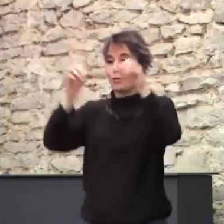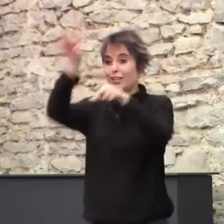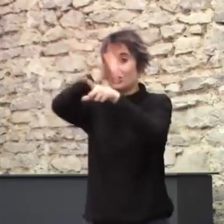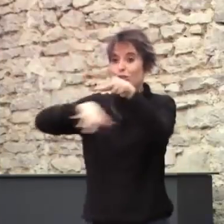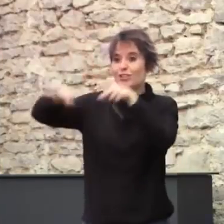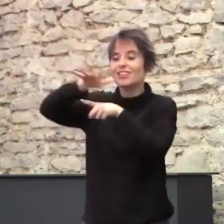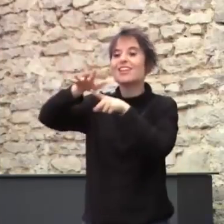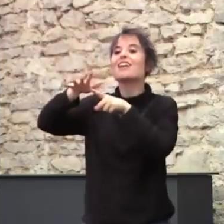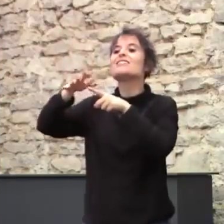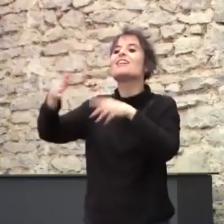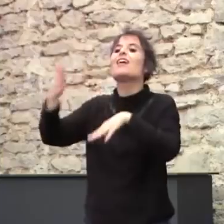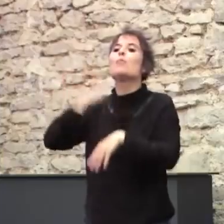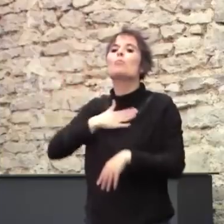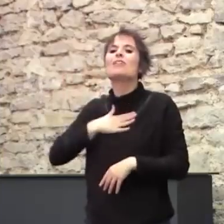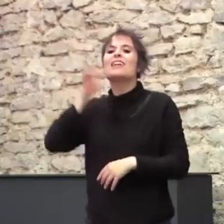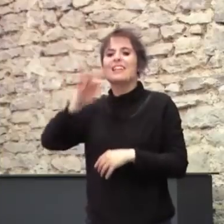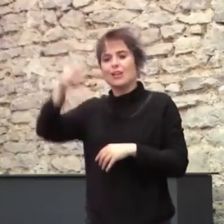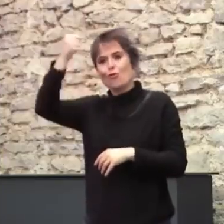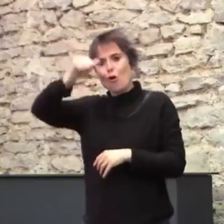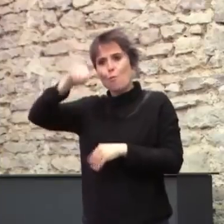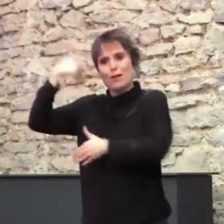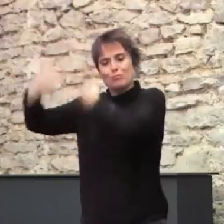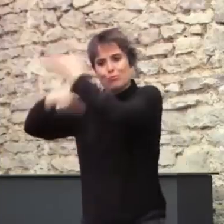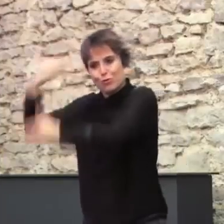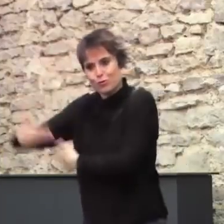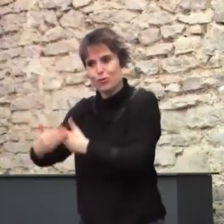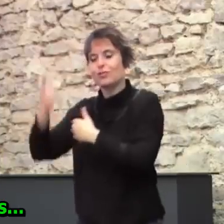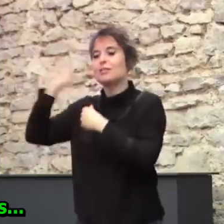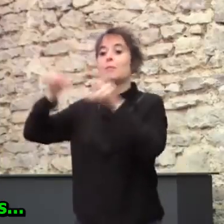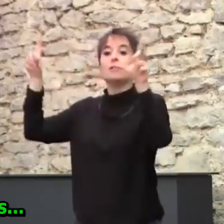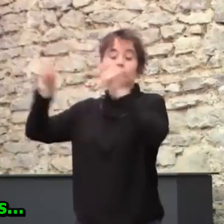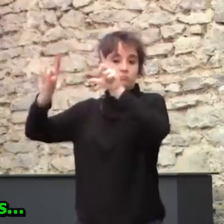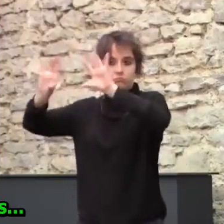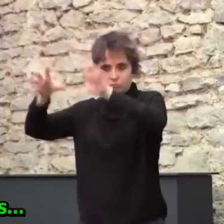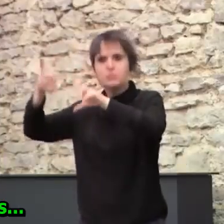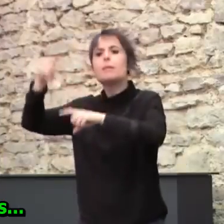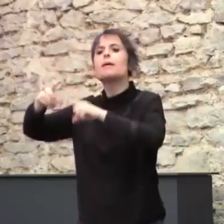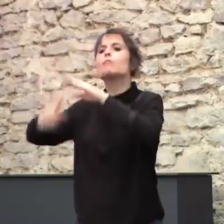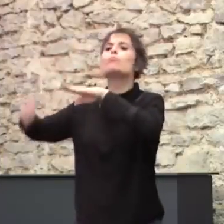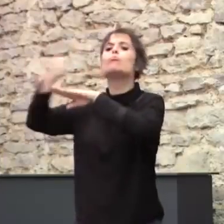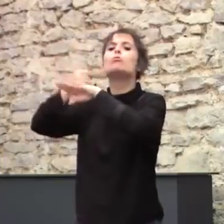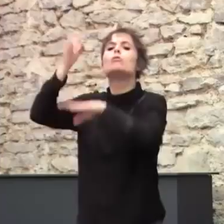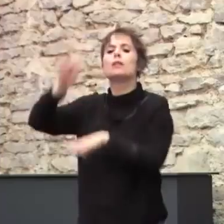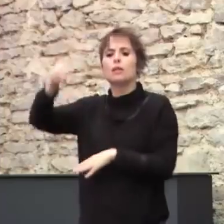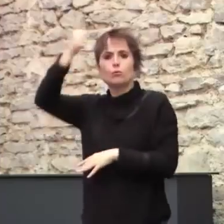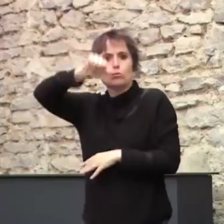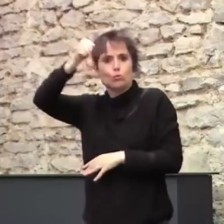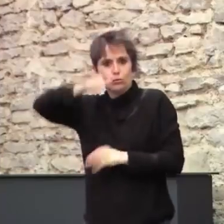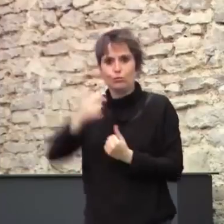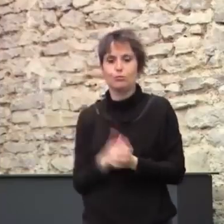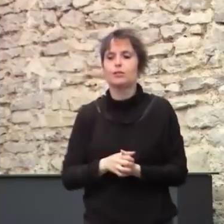planeta están en manos de hombres, los medios de producción y los medios de comunicación también están en manos de hombres. Entonces,